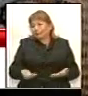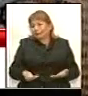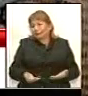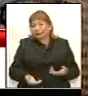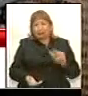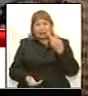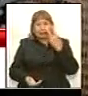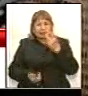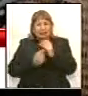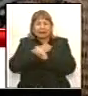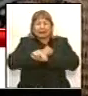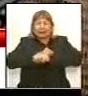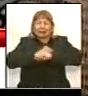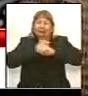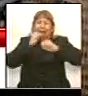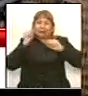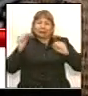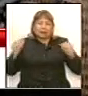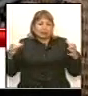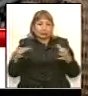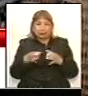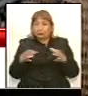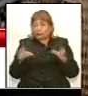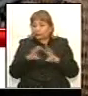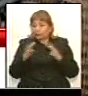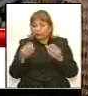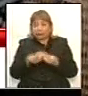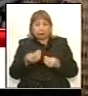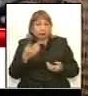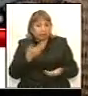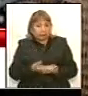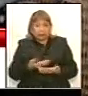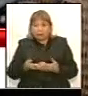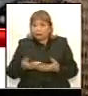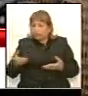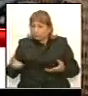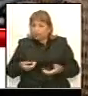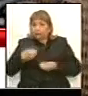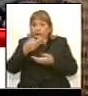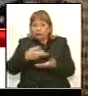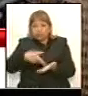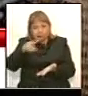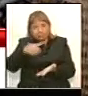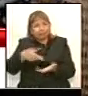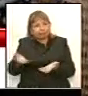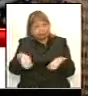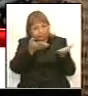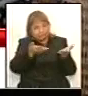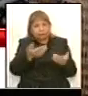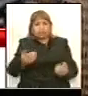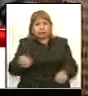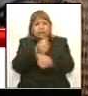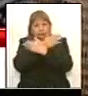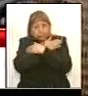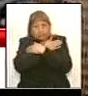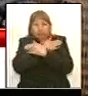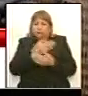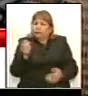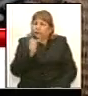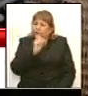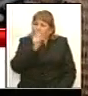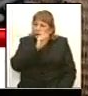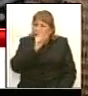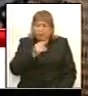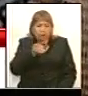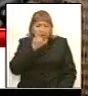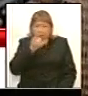la mañana se tuvo que organizar un consejo municipal extraordinario para facultar la reorientación de esas frazadas. Esas cosas no pueden